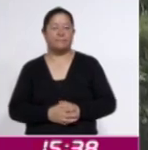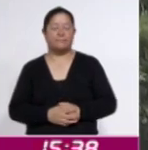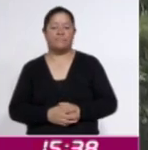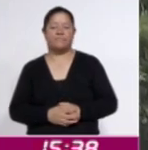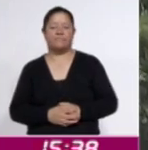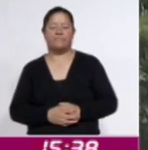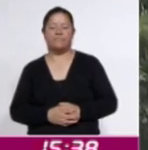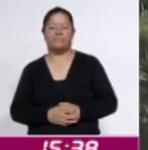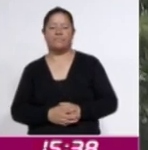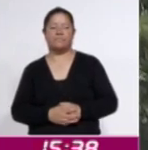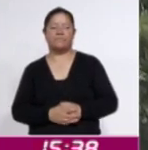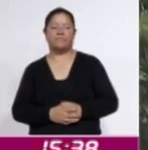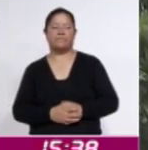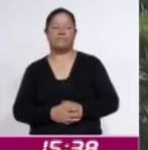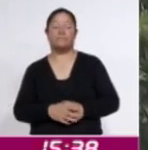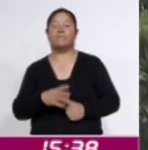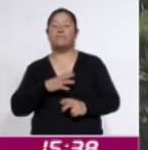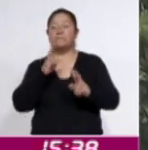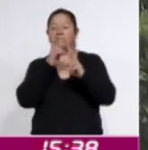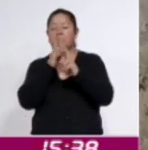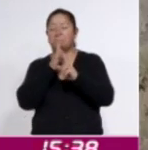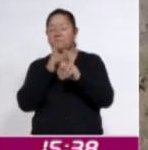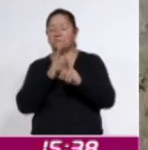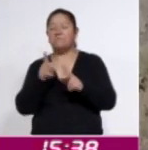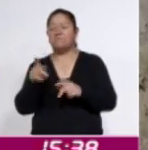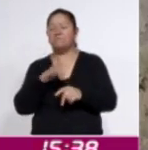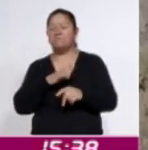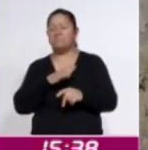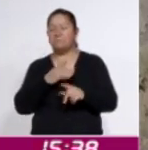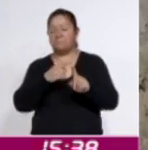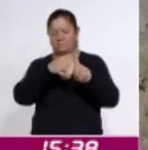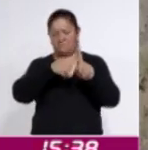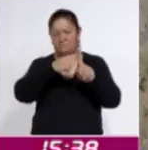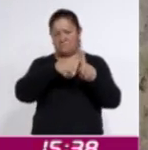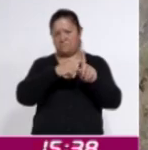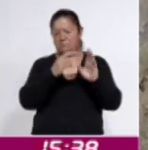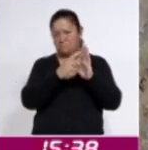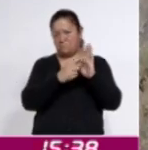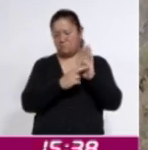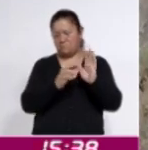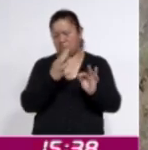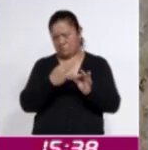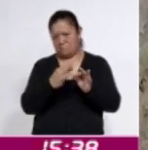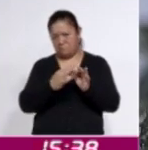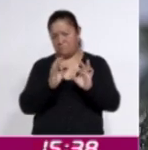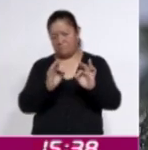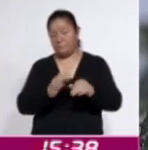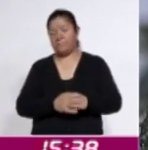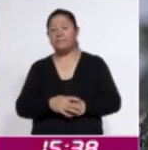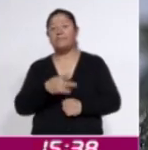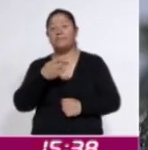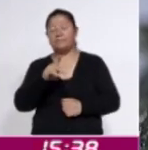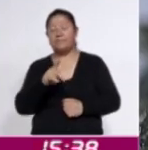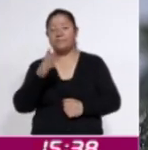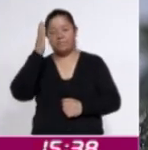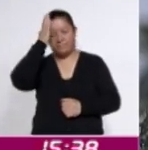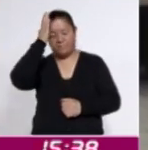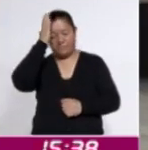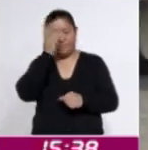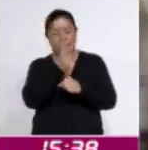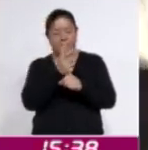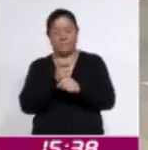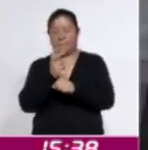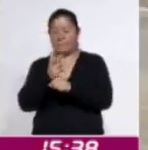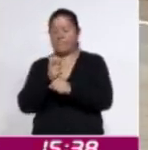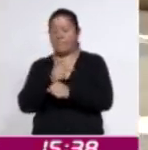A pesar de que los índices de calidad del aire se han mantenido dentro de los parámetros establecidos en el estado, las autoridades exhortan a la población